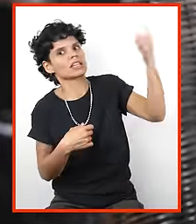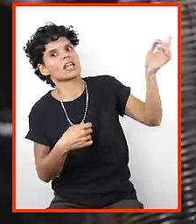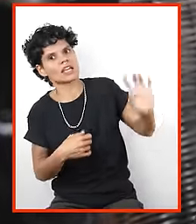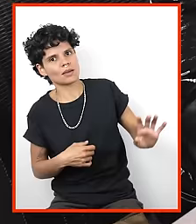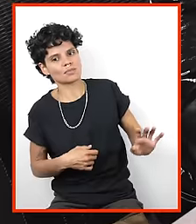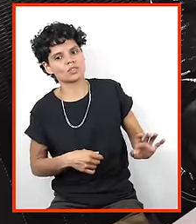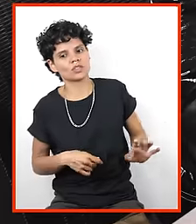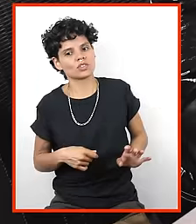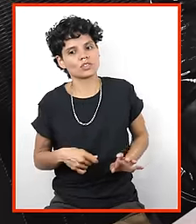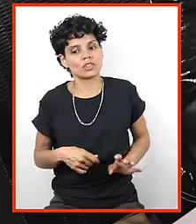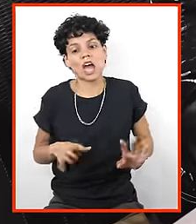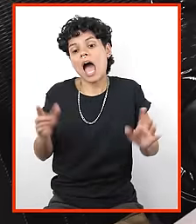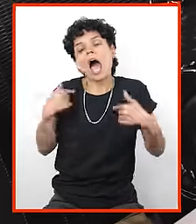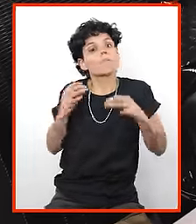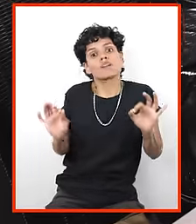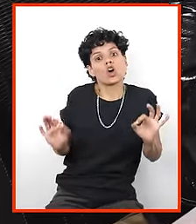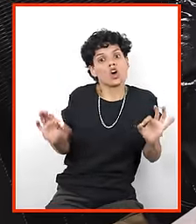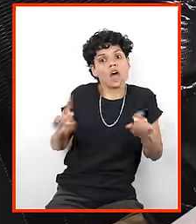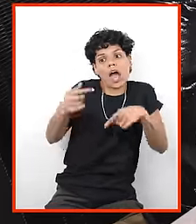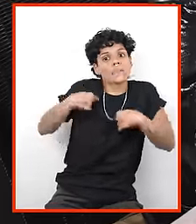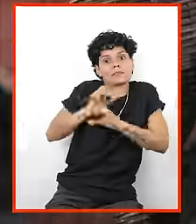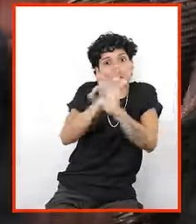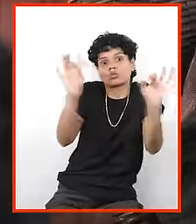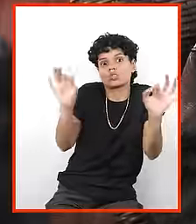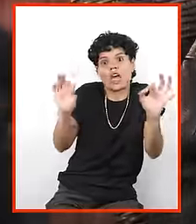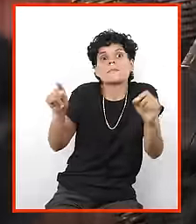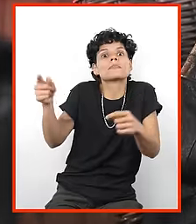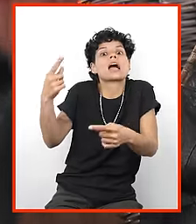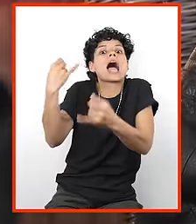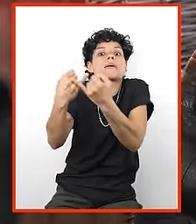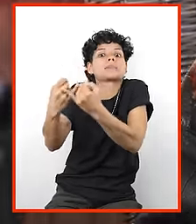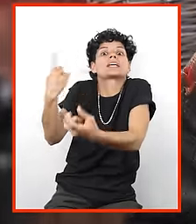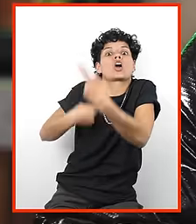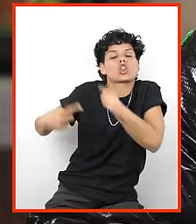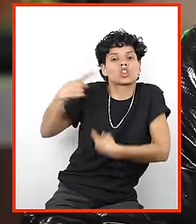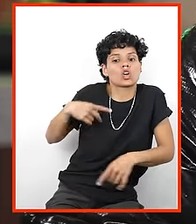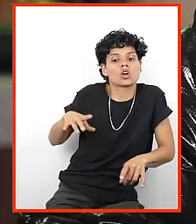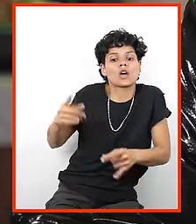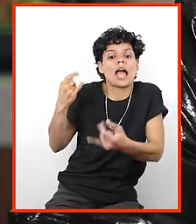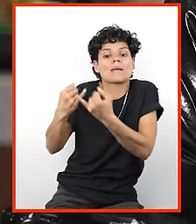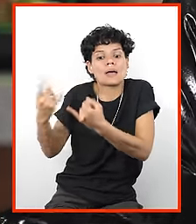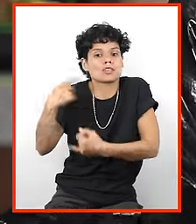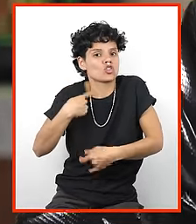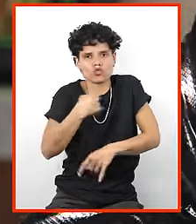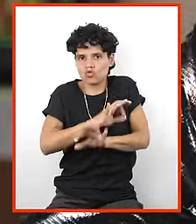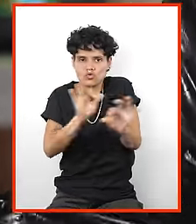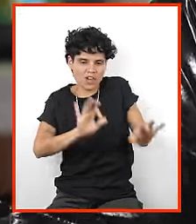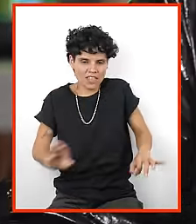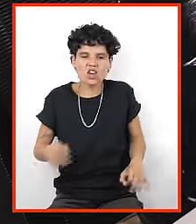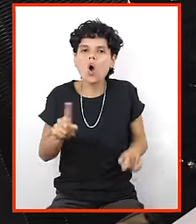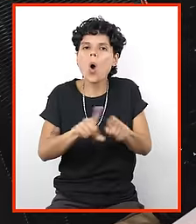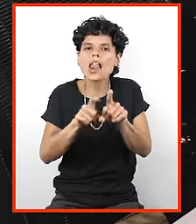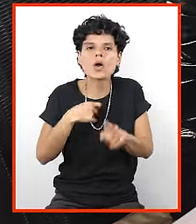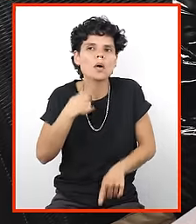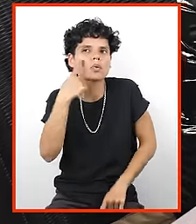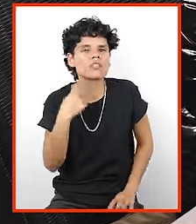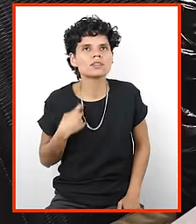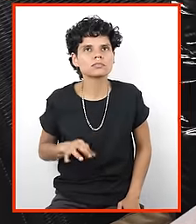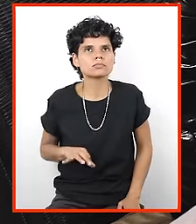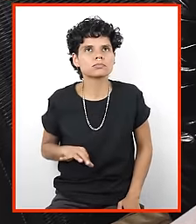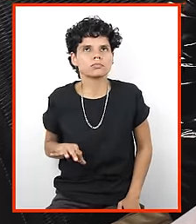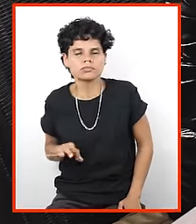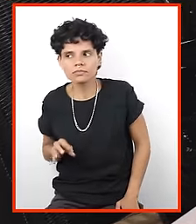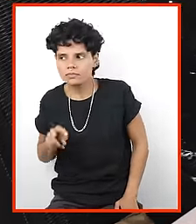no tirar más peo. O sea, no, me lo han contado, porque yo nunca me he tirado peo. Es como un testeo. Es como un testeo rápido. ¿Cómo que uno se